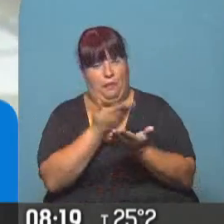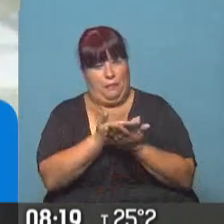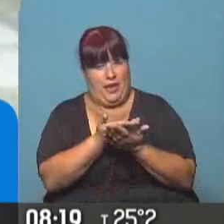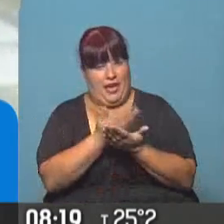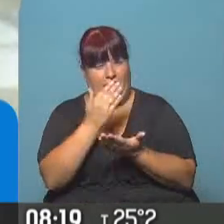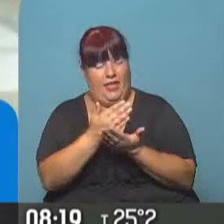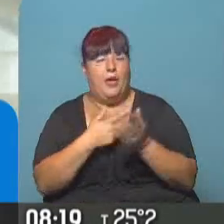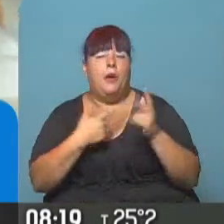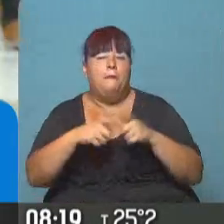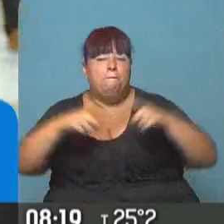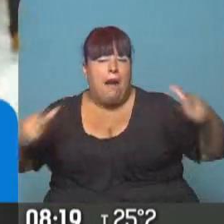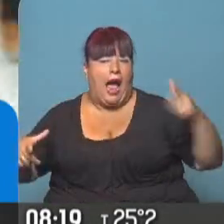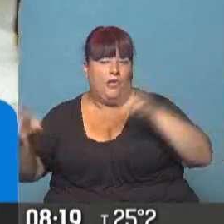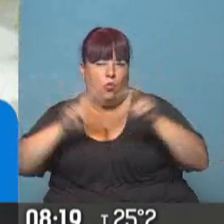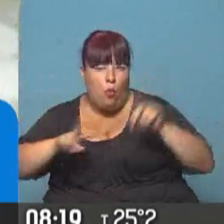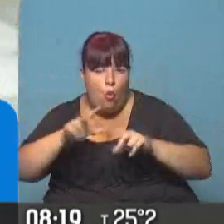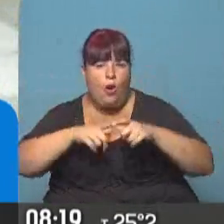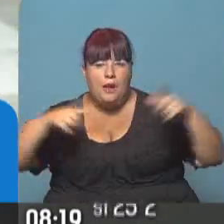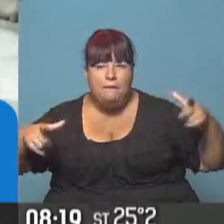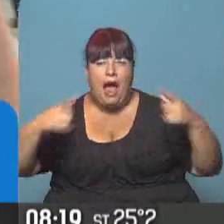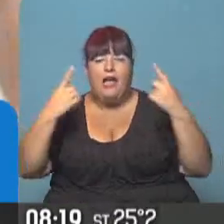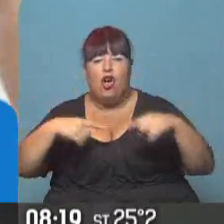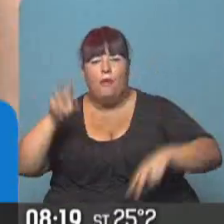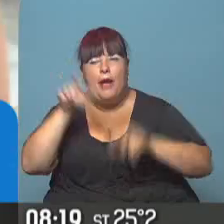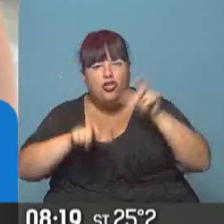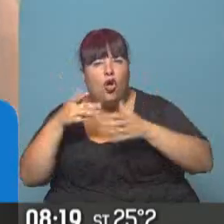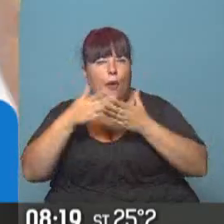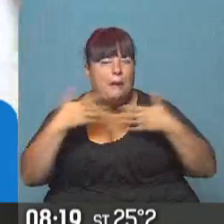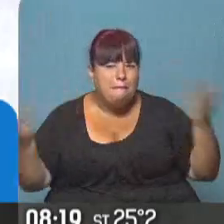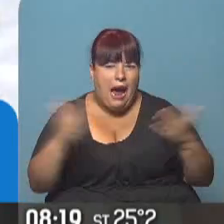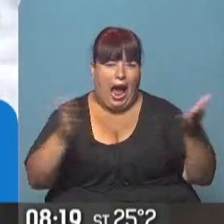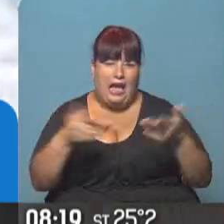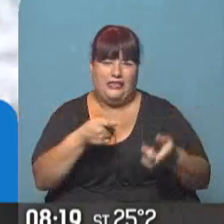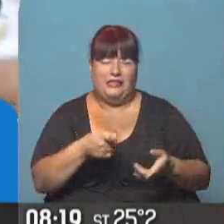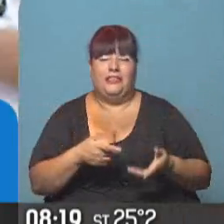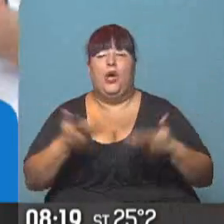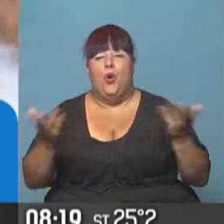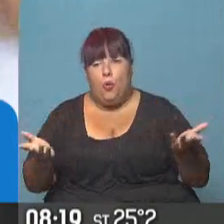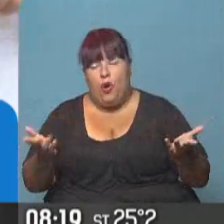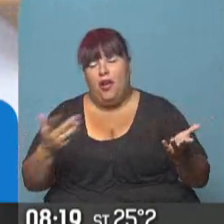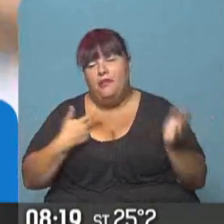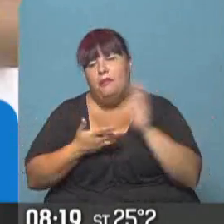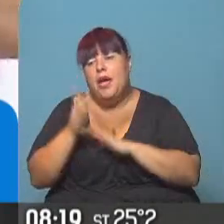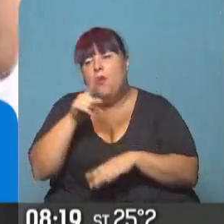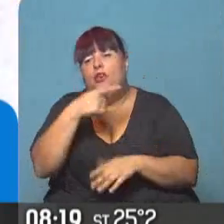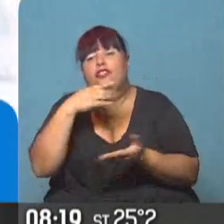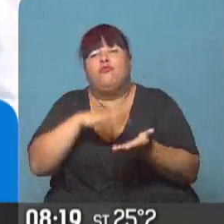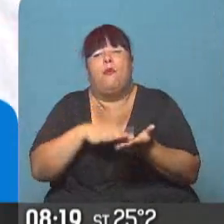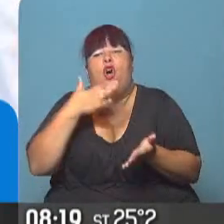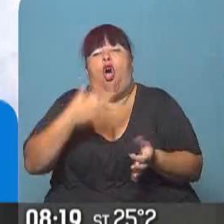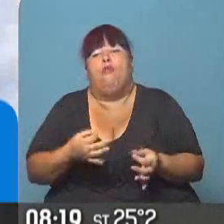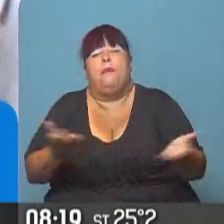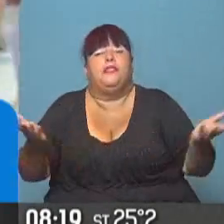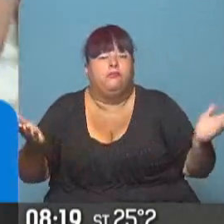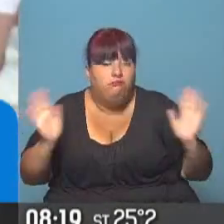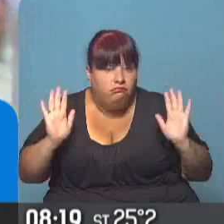que se amplíen la zona de búsqueda, que se amplíen los recursos de búsqueda, bueno, nos llevamos la promesa y el compromiso, pero bueno,